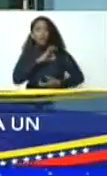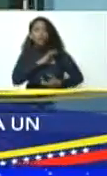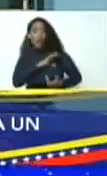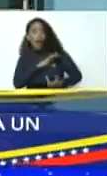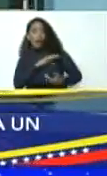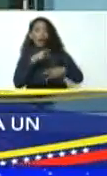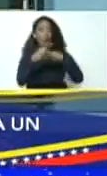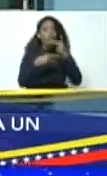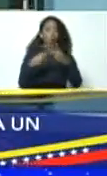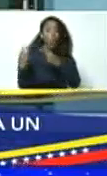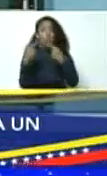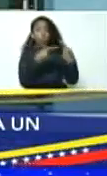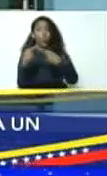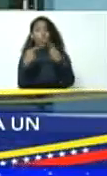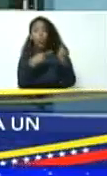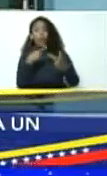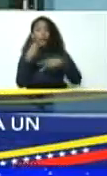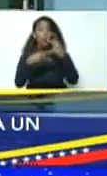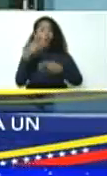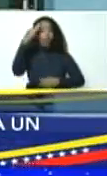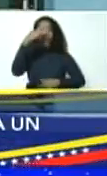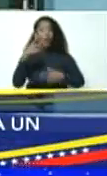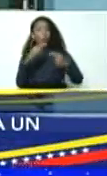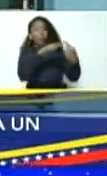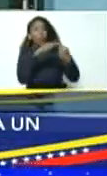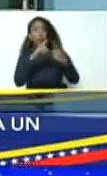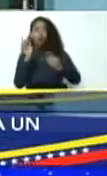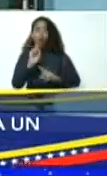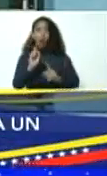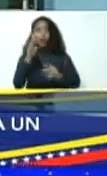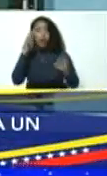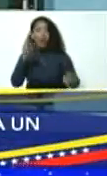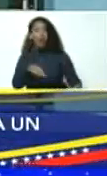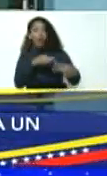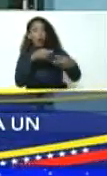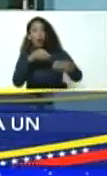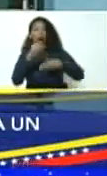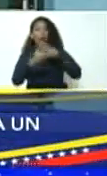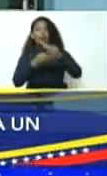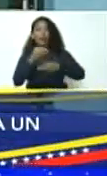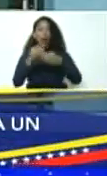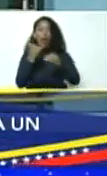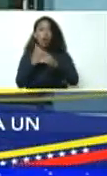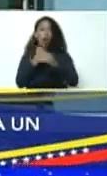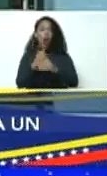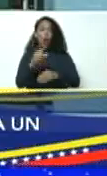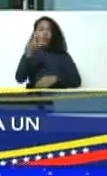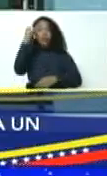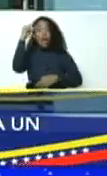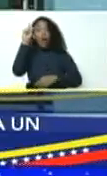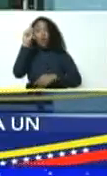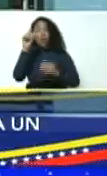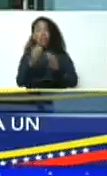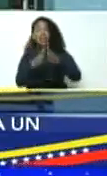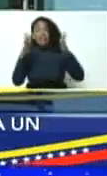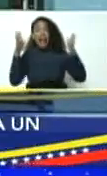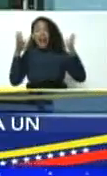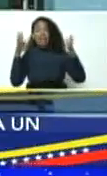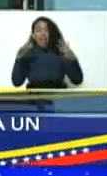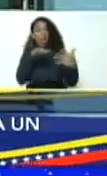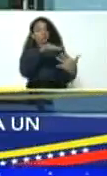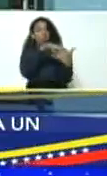lo político, de lo político a lo militar, y nos veamos envueltos algún día en una gran